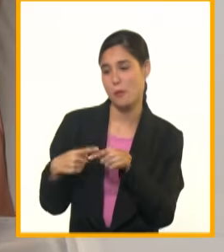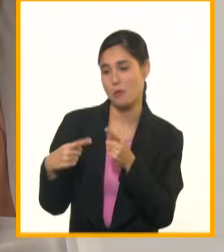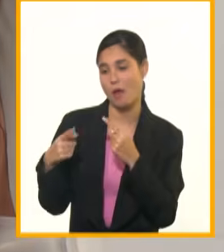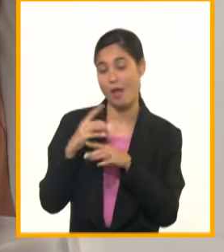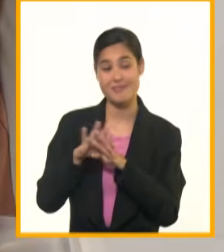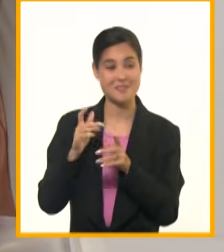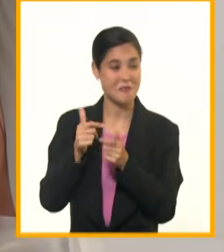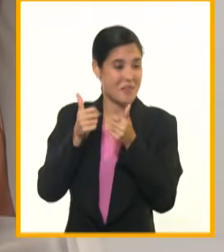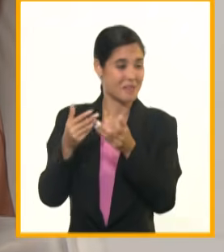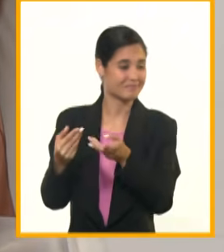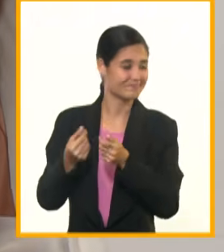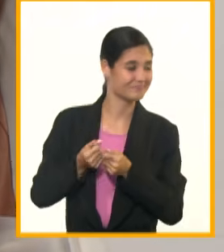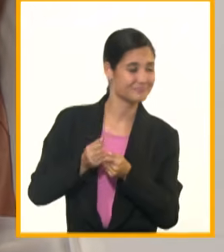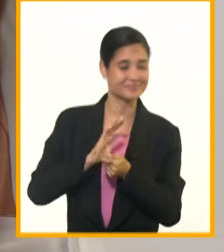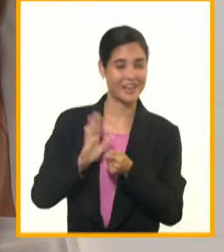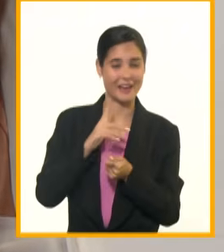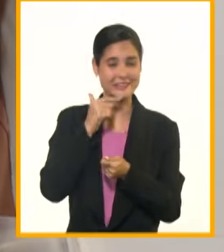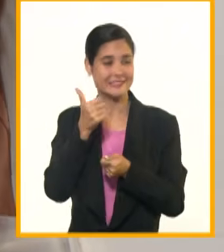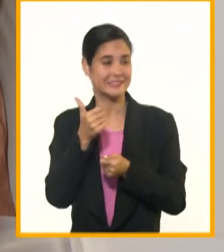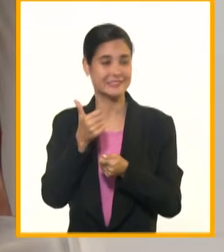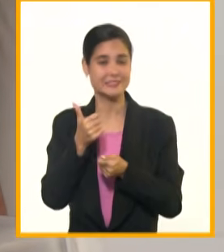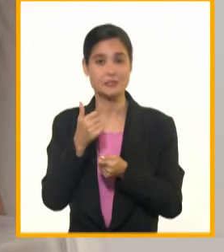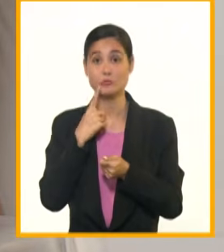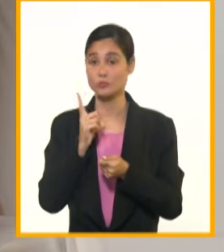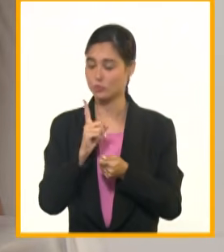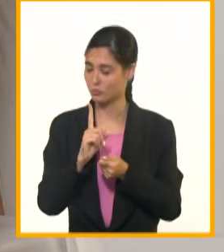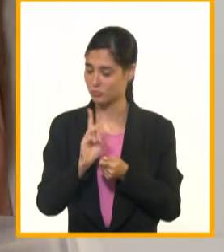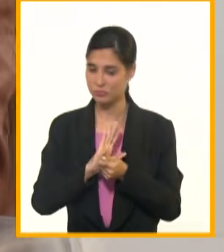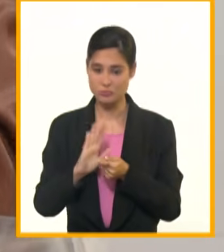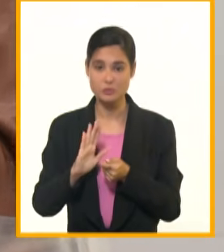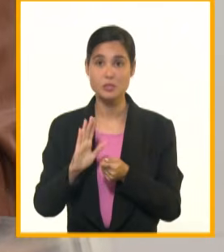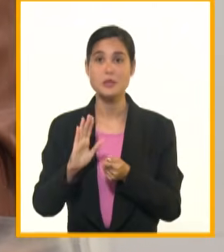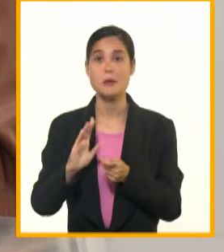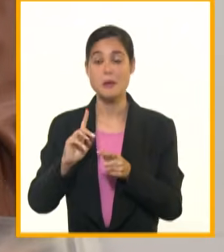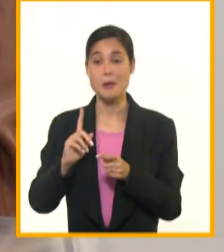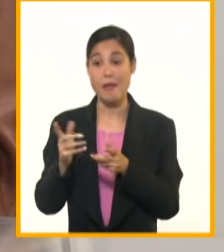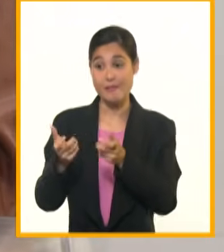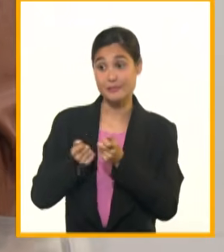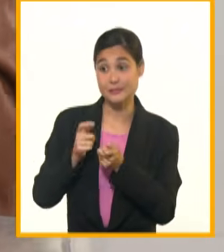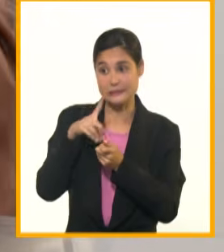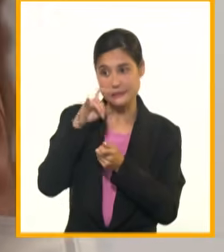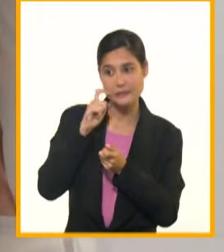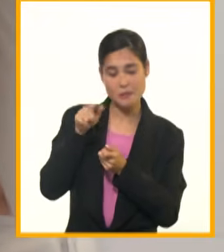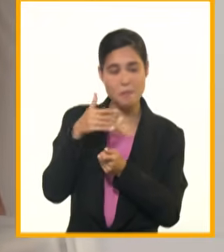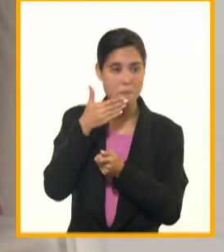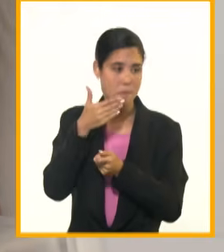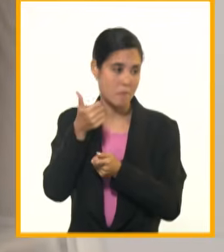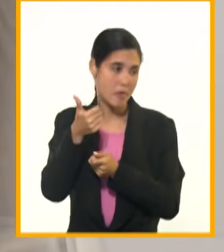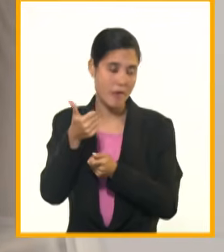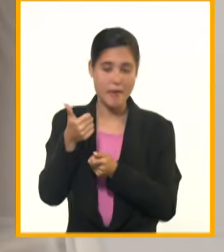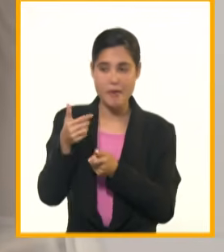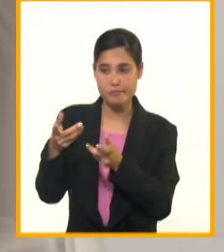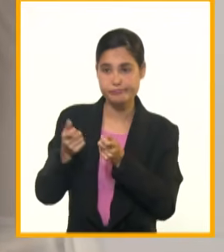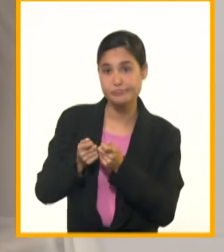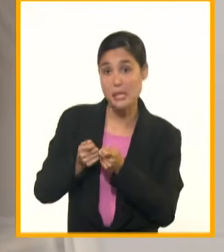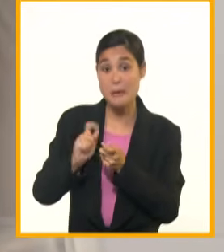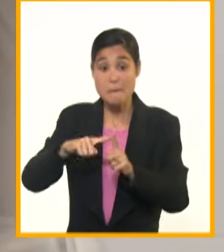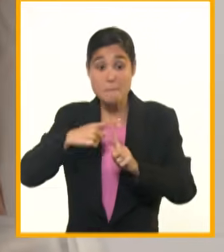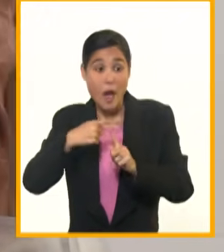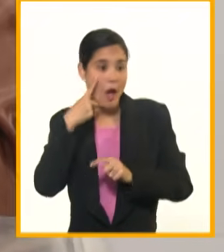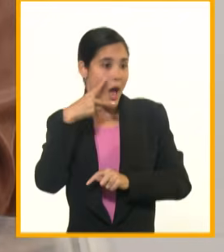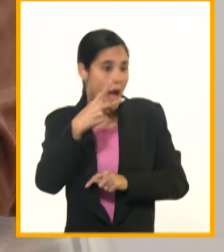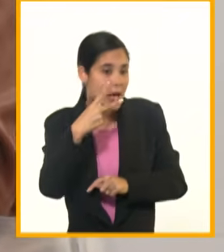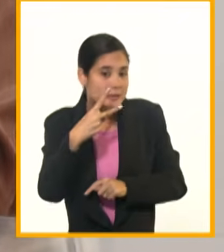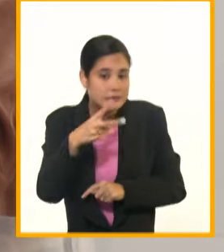crecer con el incremento de la producción y el mejor rendimiento y el mejor resultado de la empresa, sobre todo la